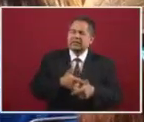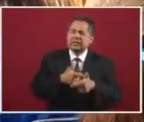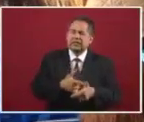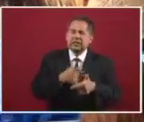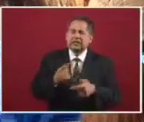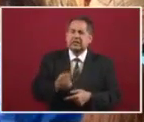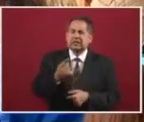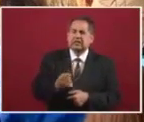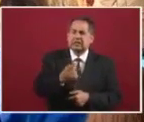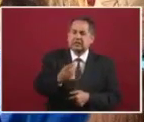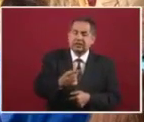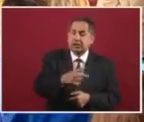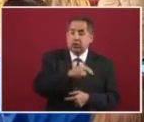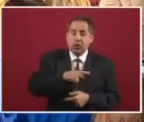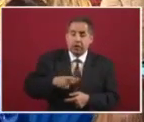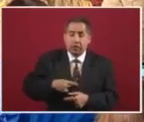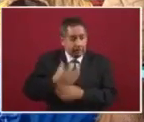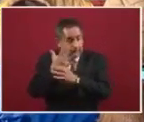será